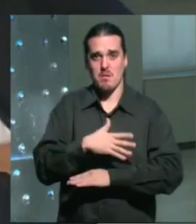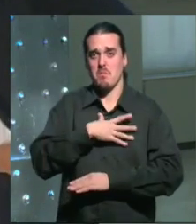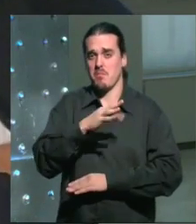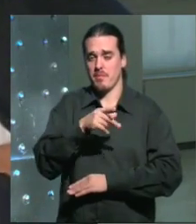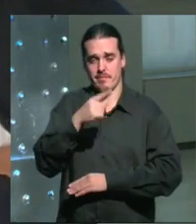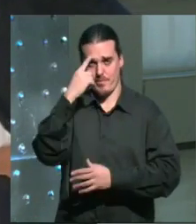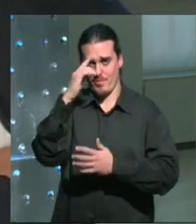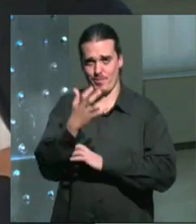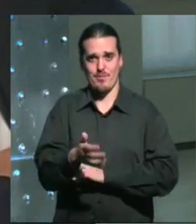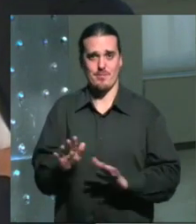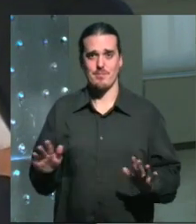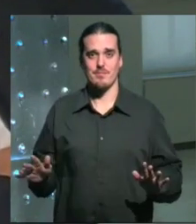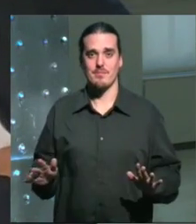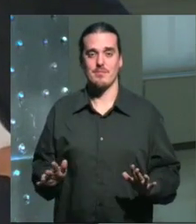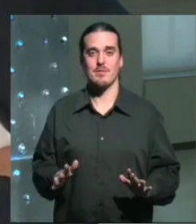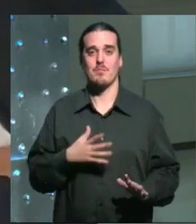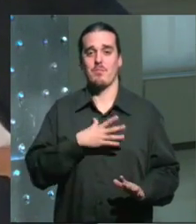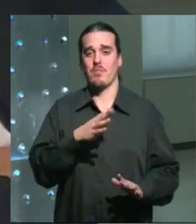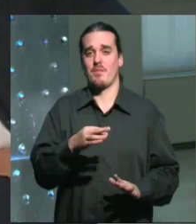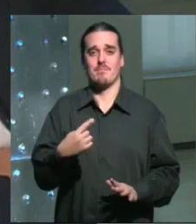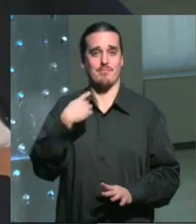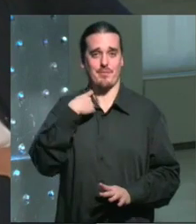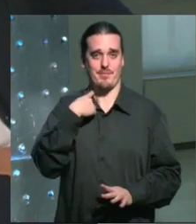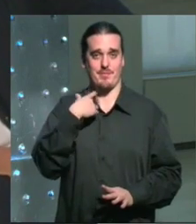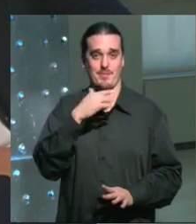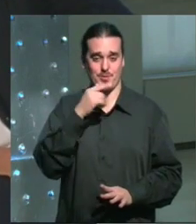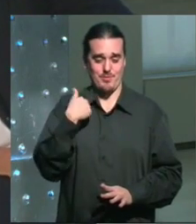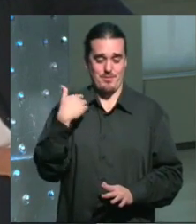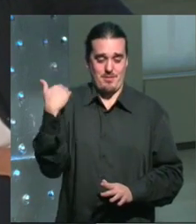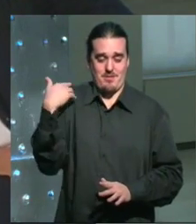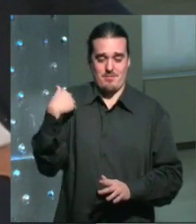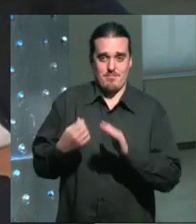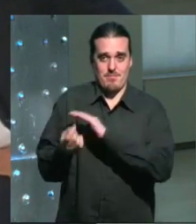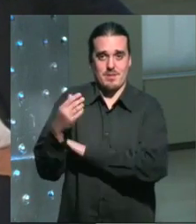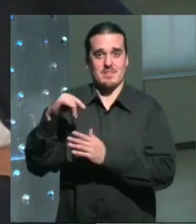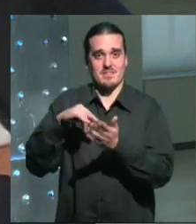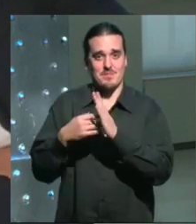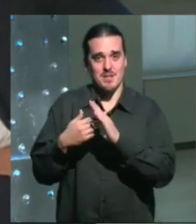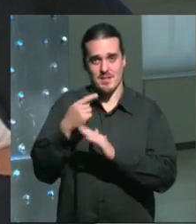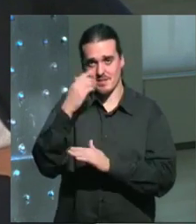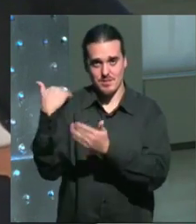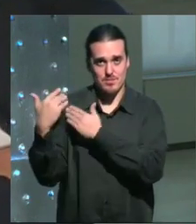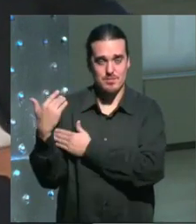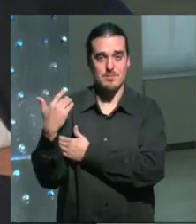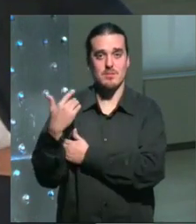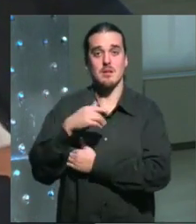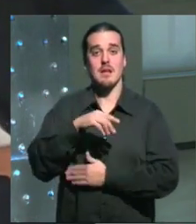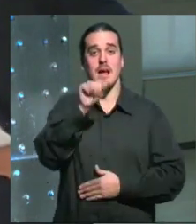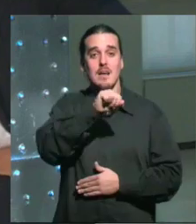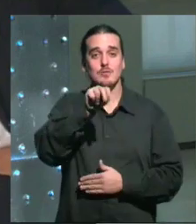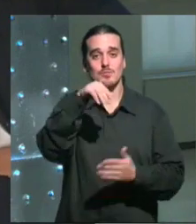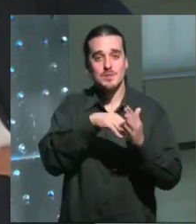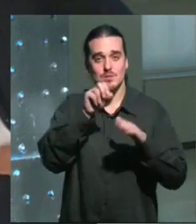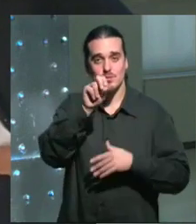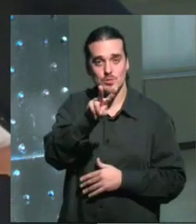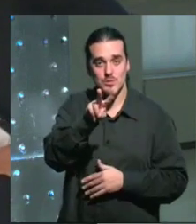lo dice alguien que viene del sistema anterior. En el 2012 era parte íntegra, específica de un plan